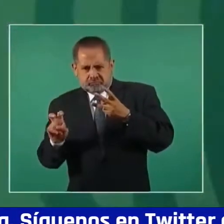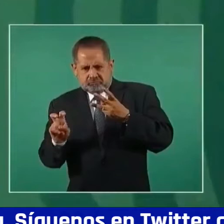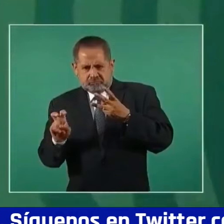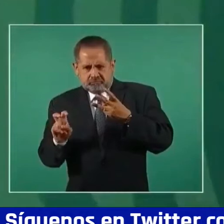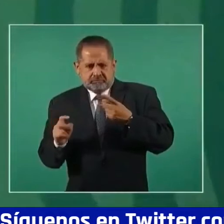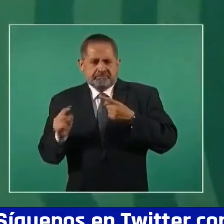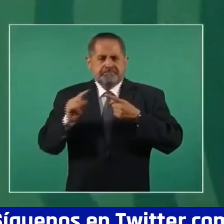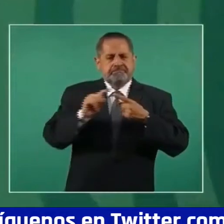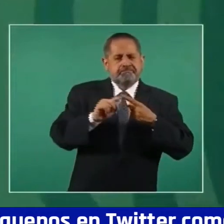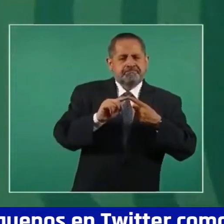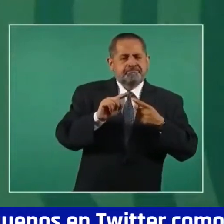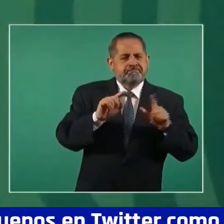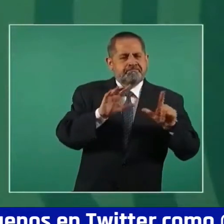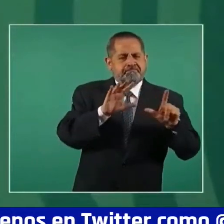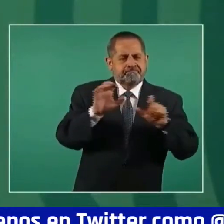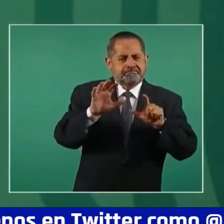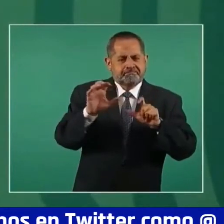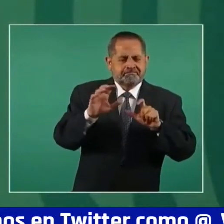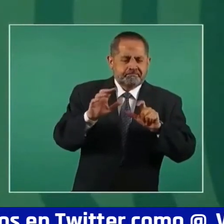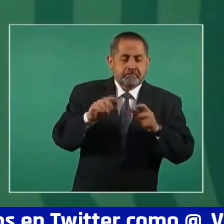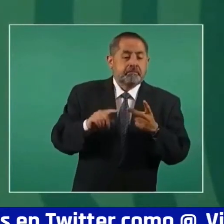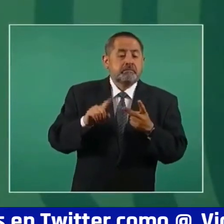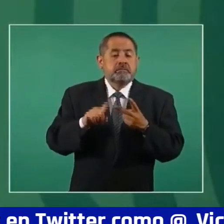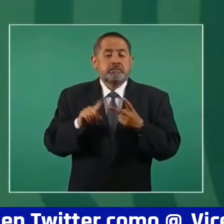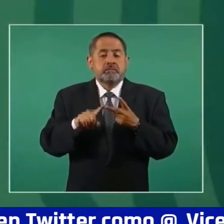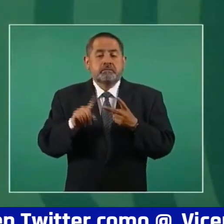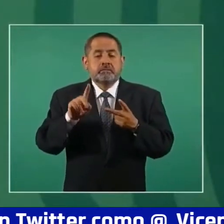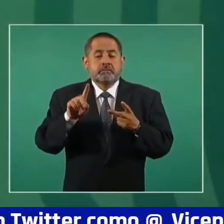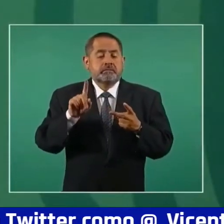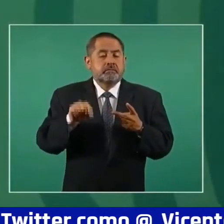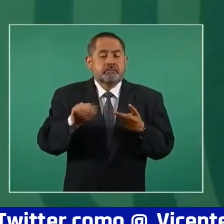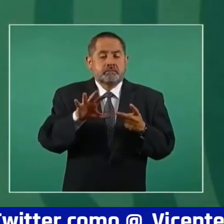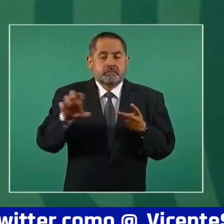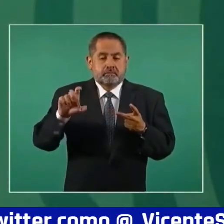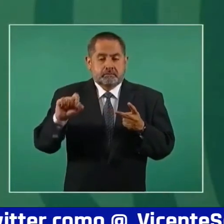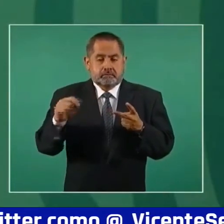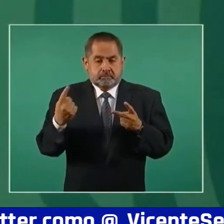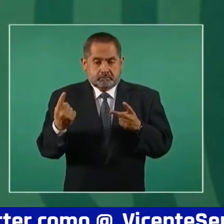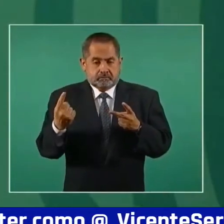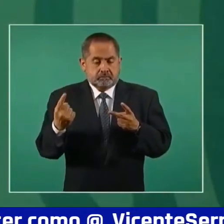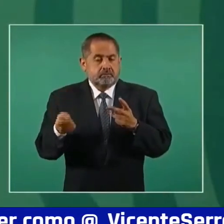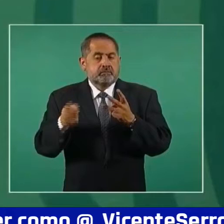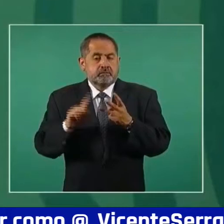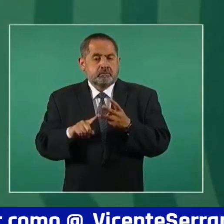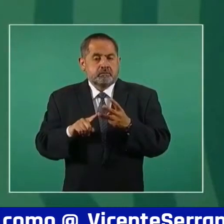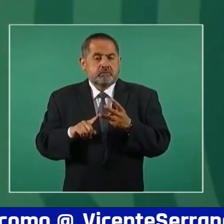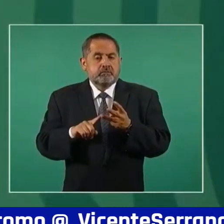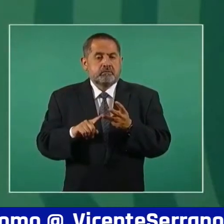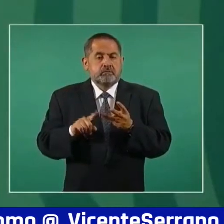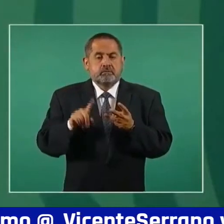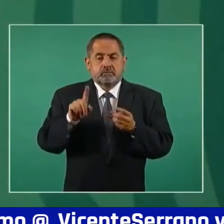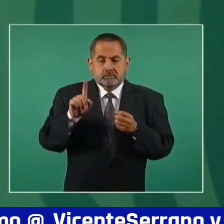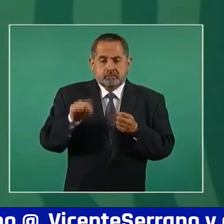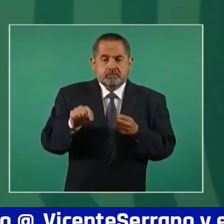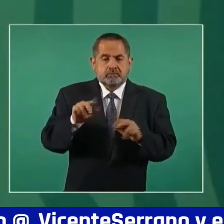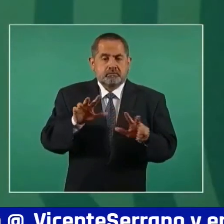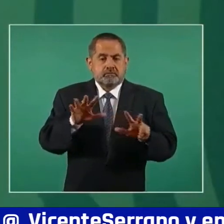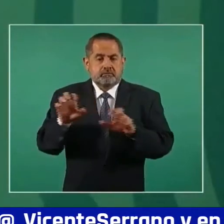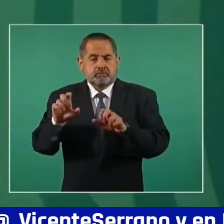la de 1521 y la de 1821,